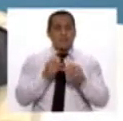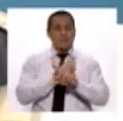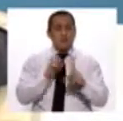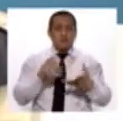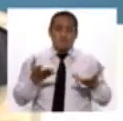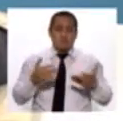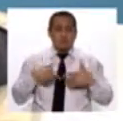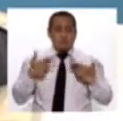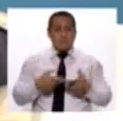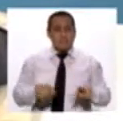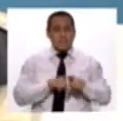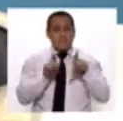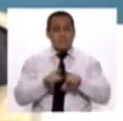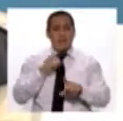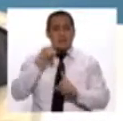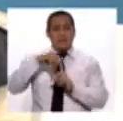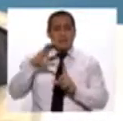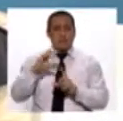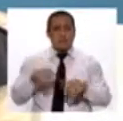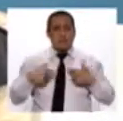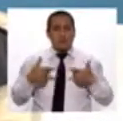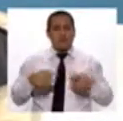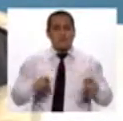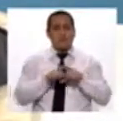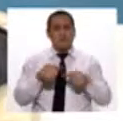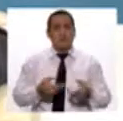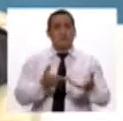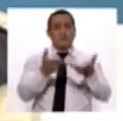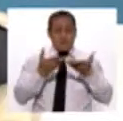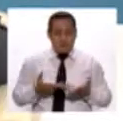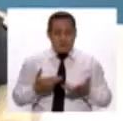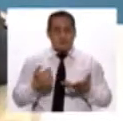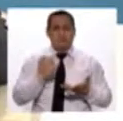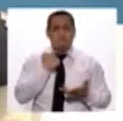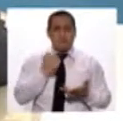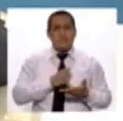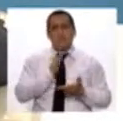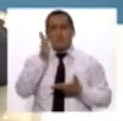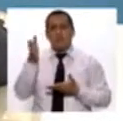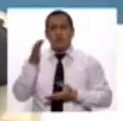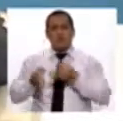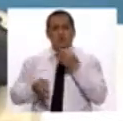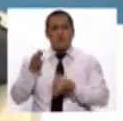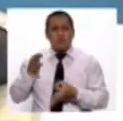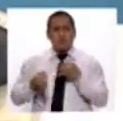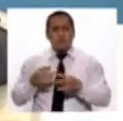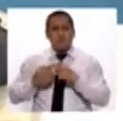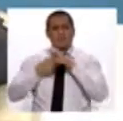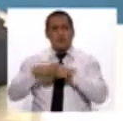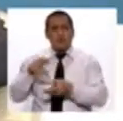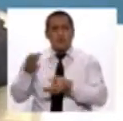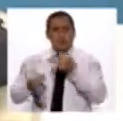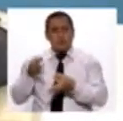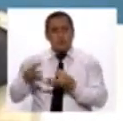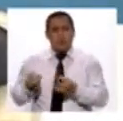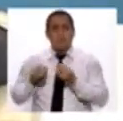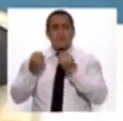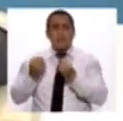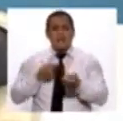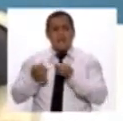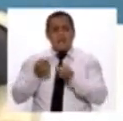no le queda otra, el Tribunal Constitucional le ha dicho que no puede hacer de otra manera, y voy a tener que irme a un contencioso administrativo, es decir, iniciar un juicio